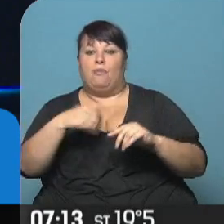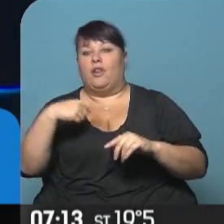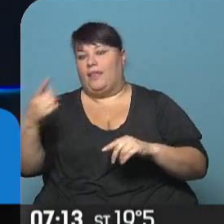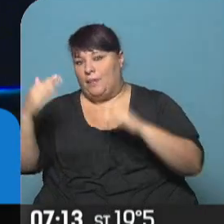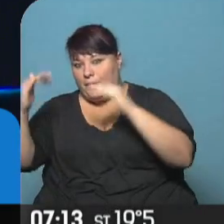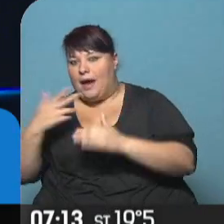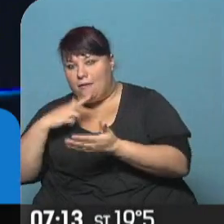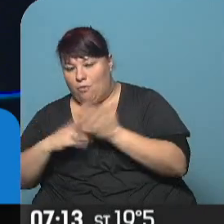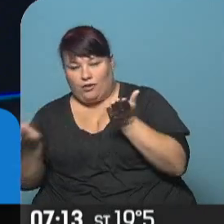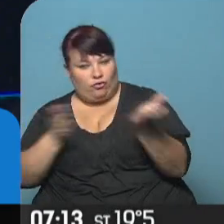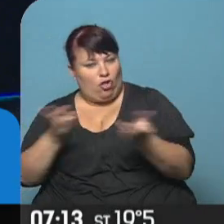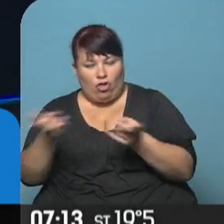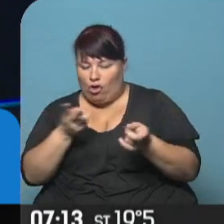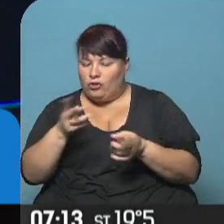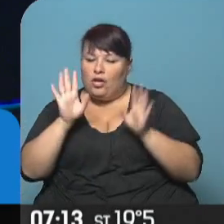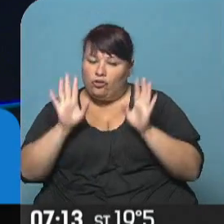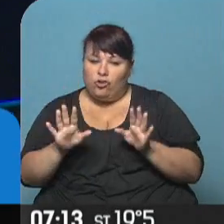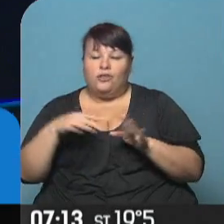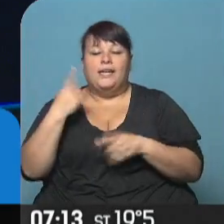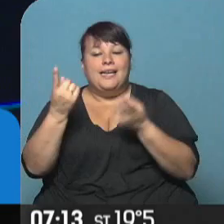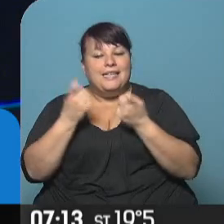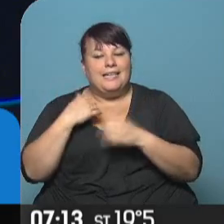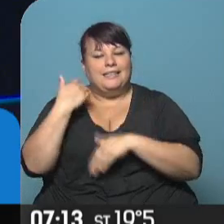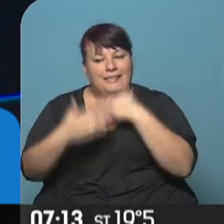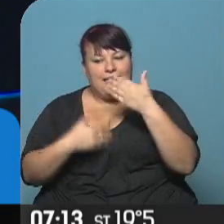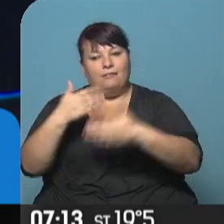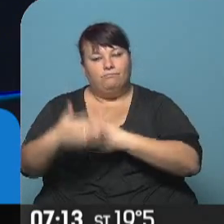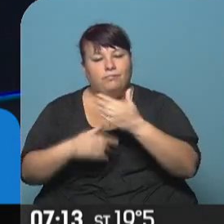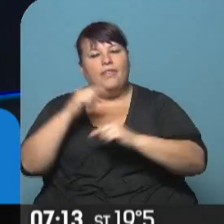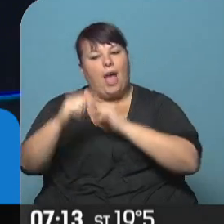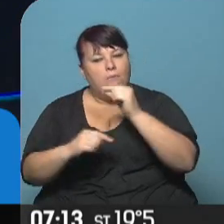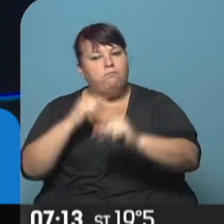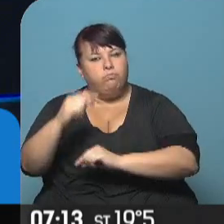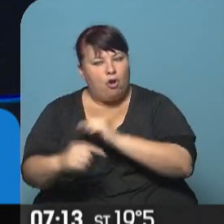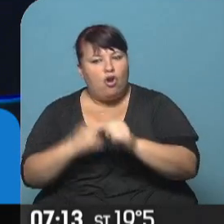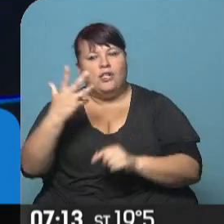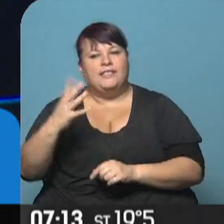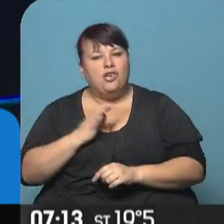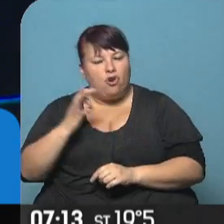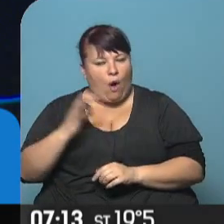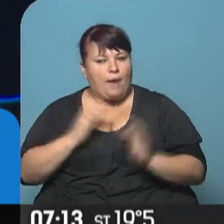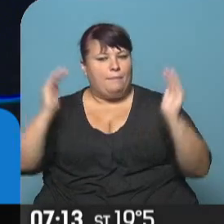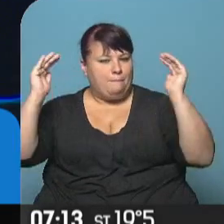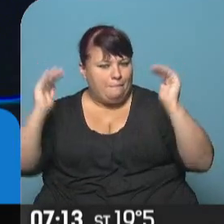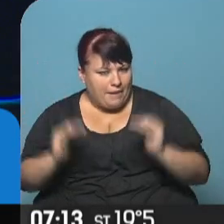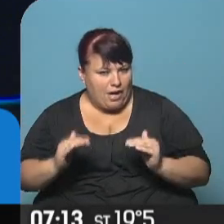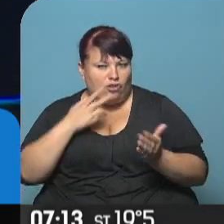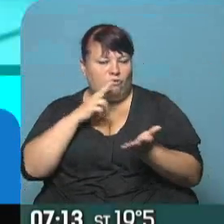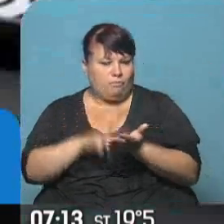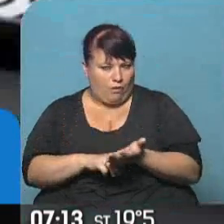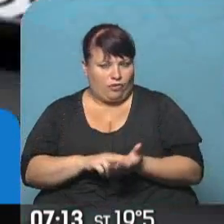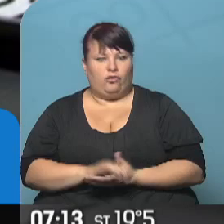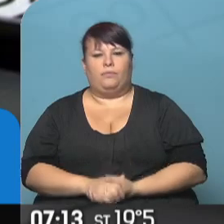tenemos que bajar impuestos. Y por lo tanto necesitamos un camino gradual de 5 años para la reducción de nuestros